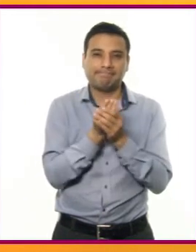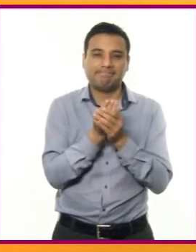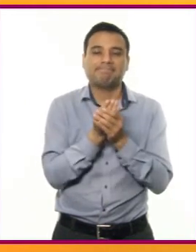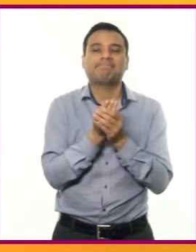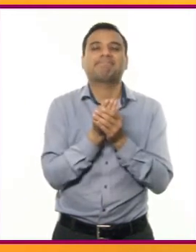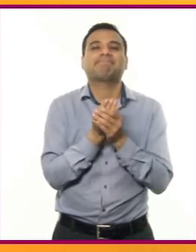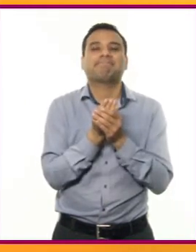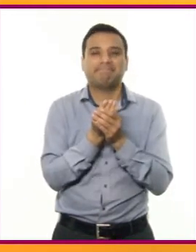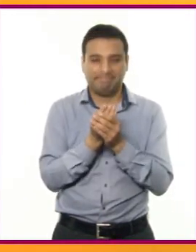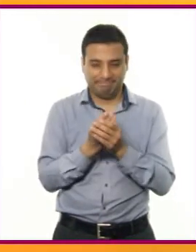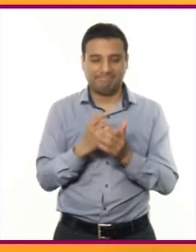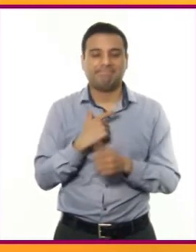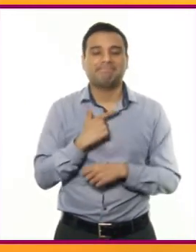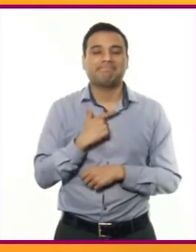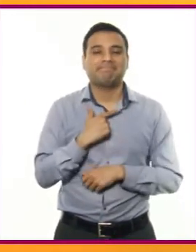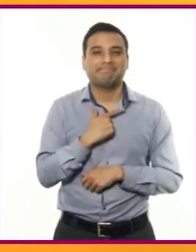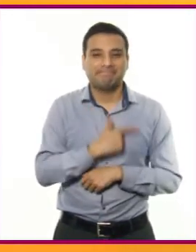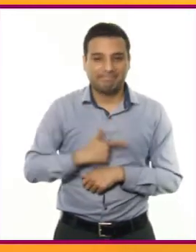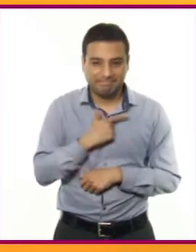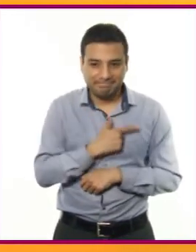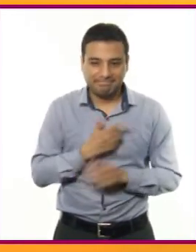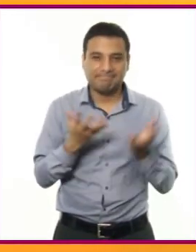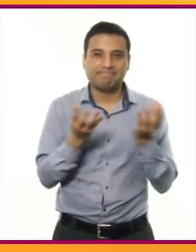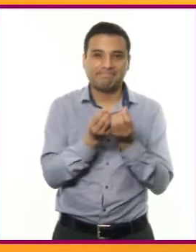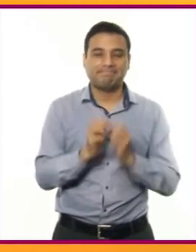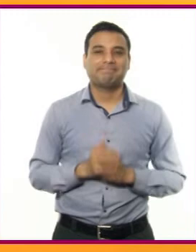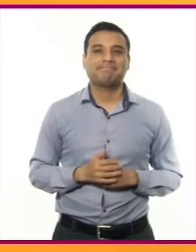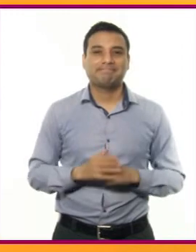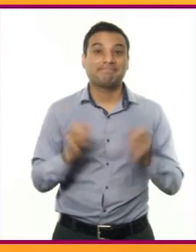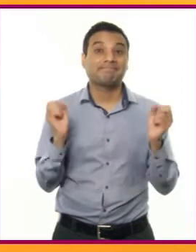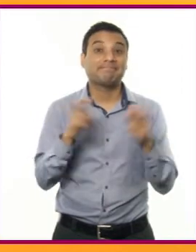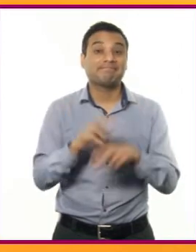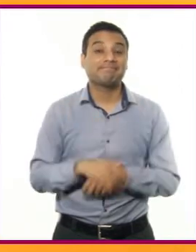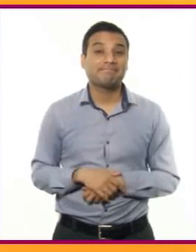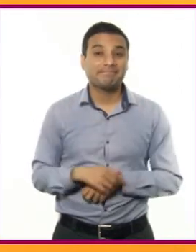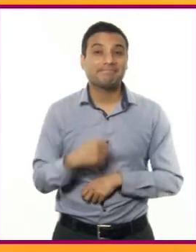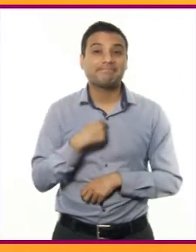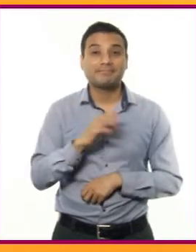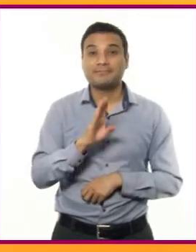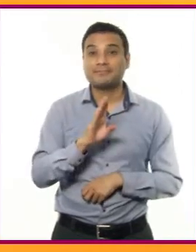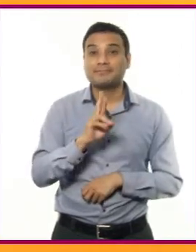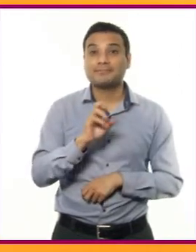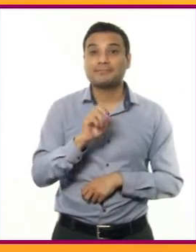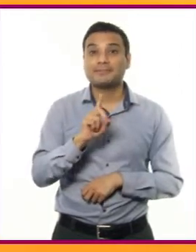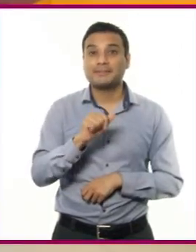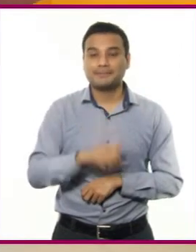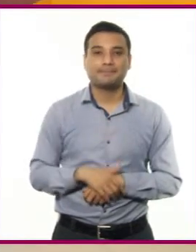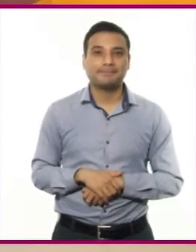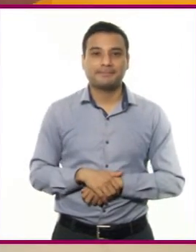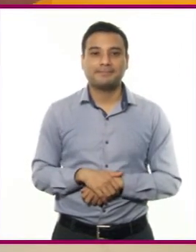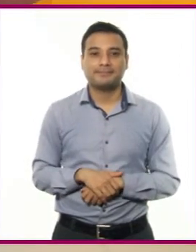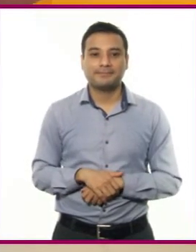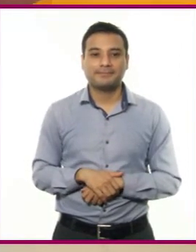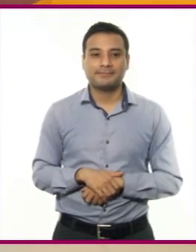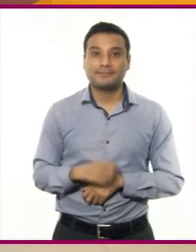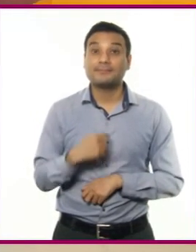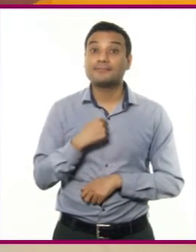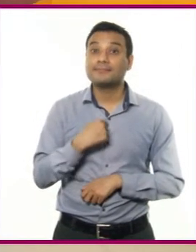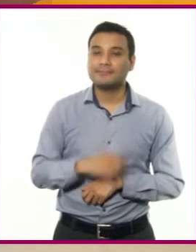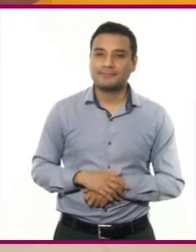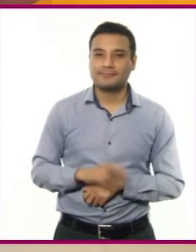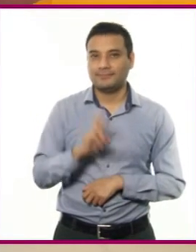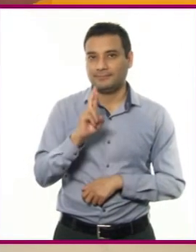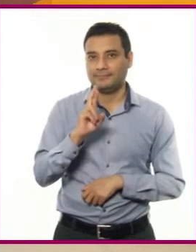formar parte de su aprendizaje. Nos despedimos de ustedes, la maestra Brenda Ramírez Otelo. Y el